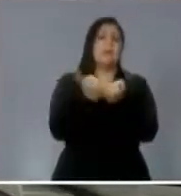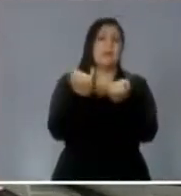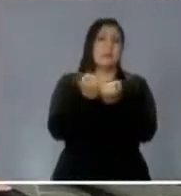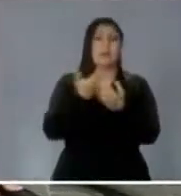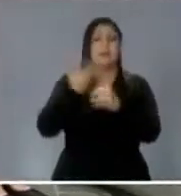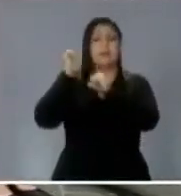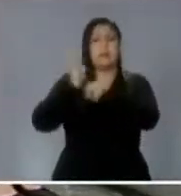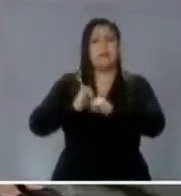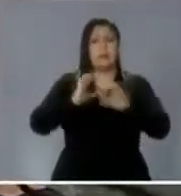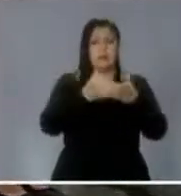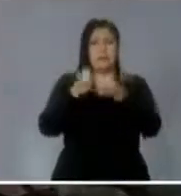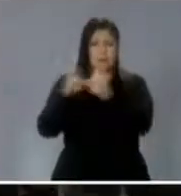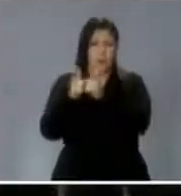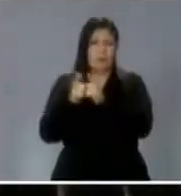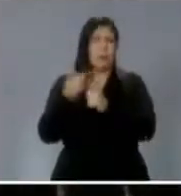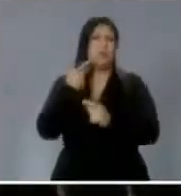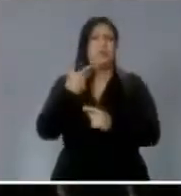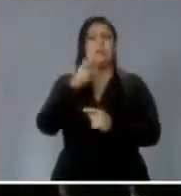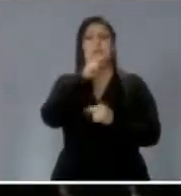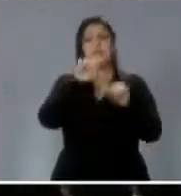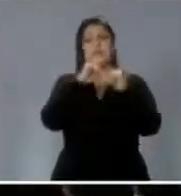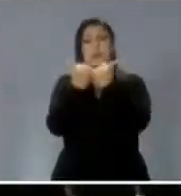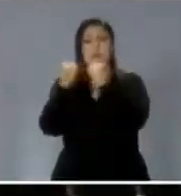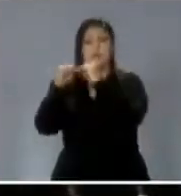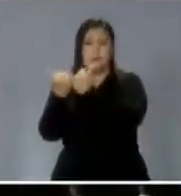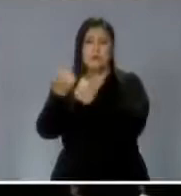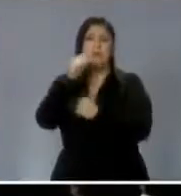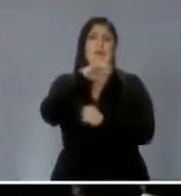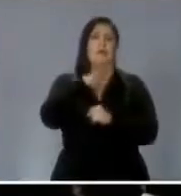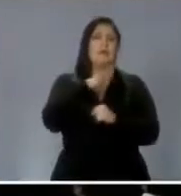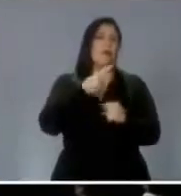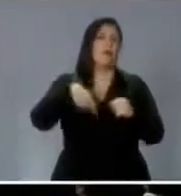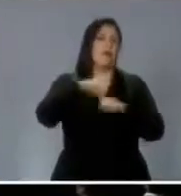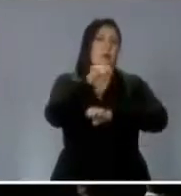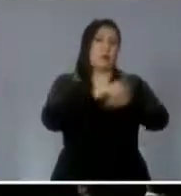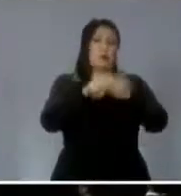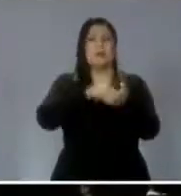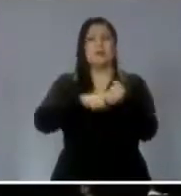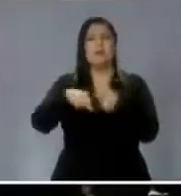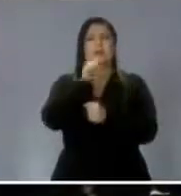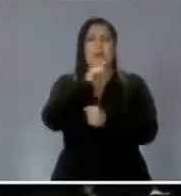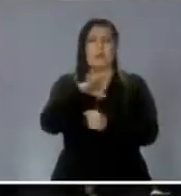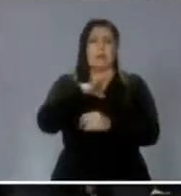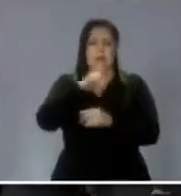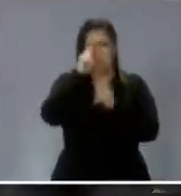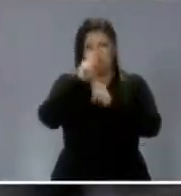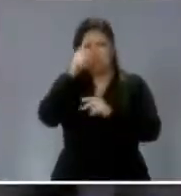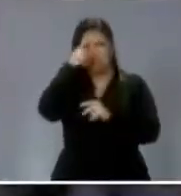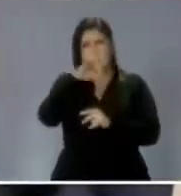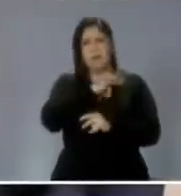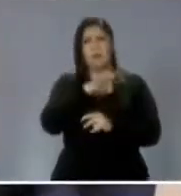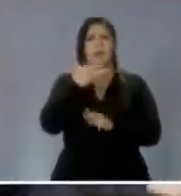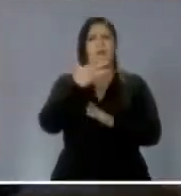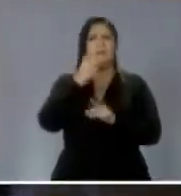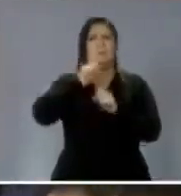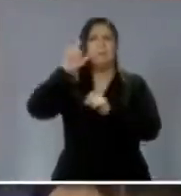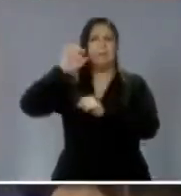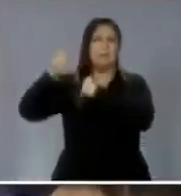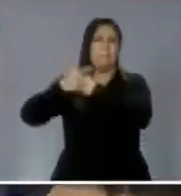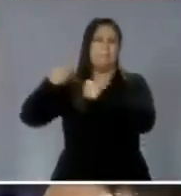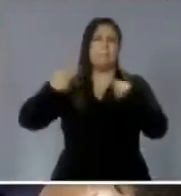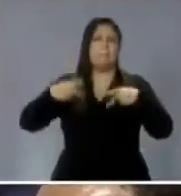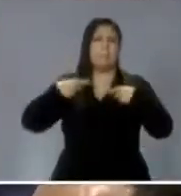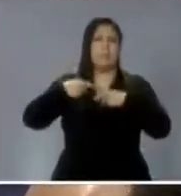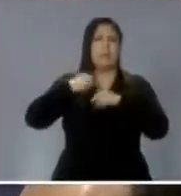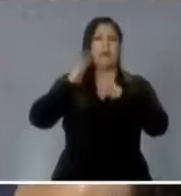dejó en claro que las reformas no fueron un fin en sí mismas sino medios para lograr avanzar hacia una sociedad más libre e